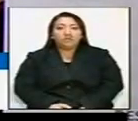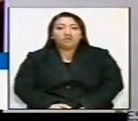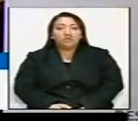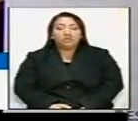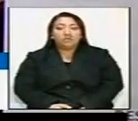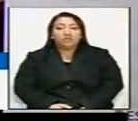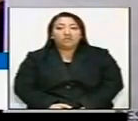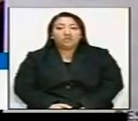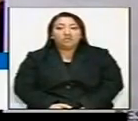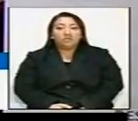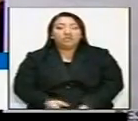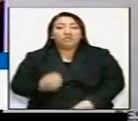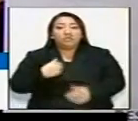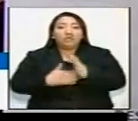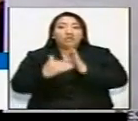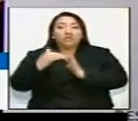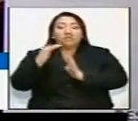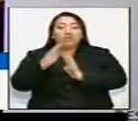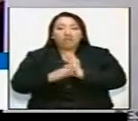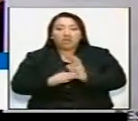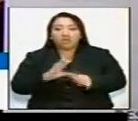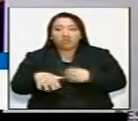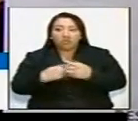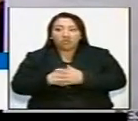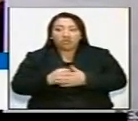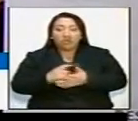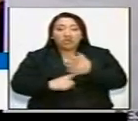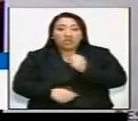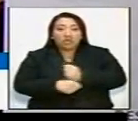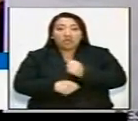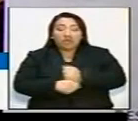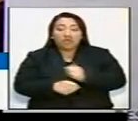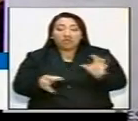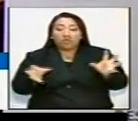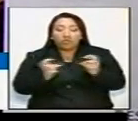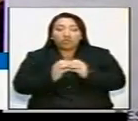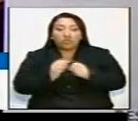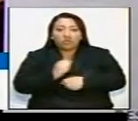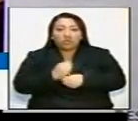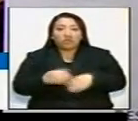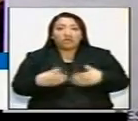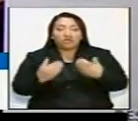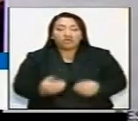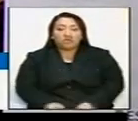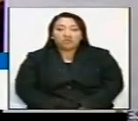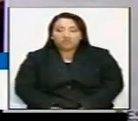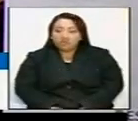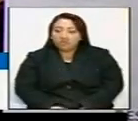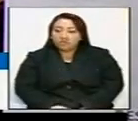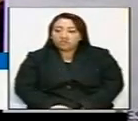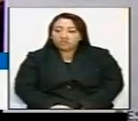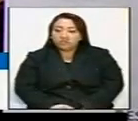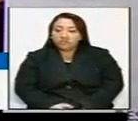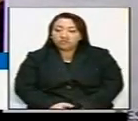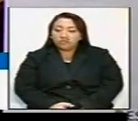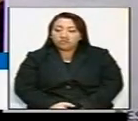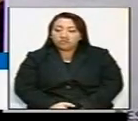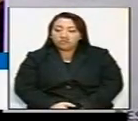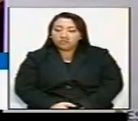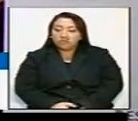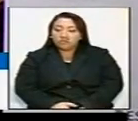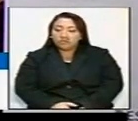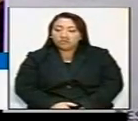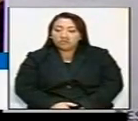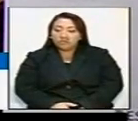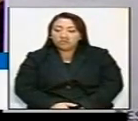un crecimiento de productividad bastante bajo. Realmente estaba operando con la mitad de la productividad de lo que tenían los países